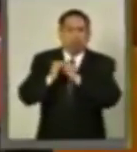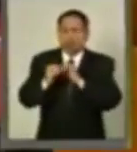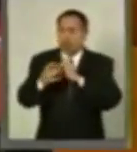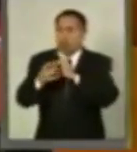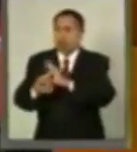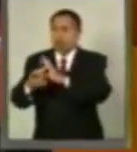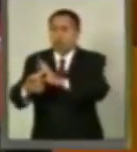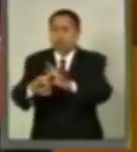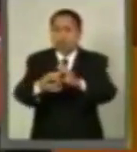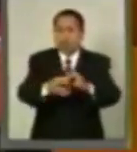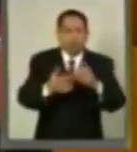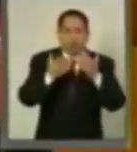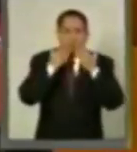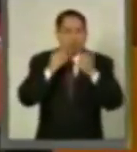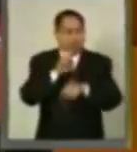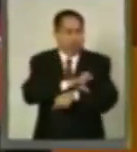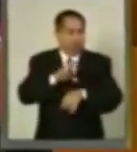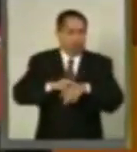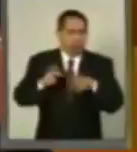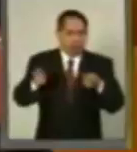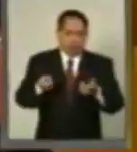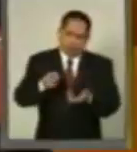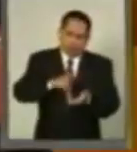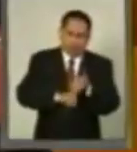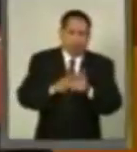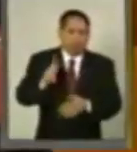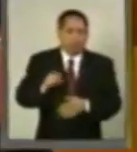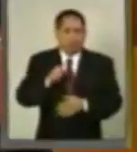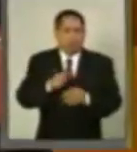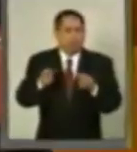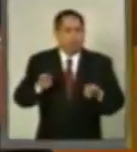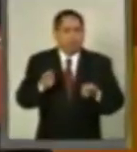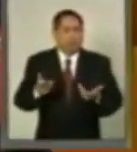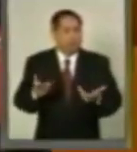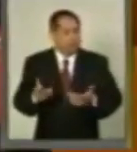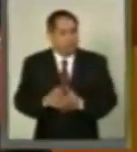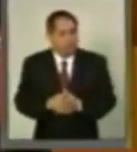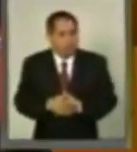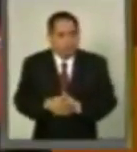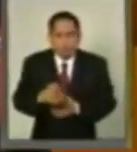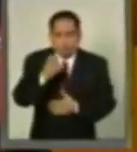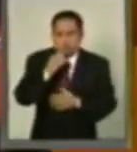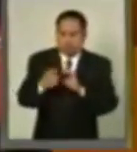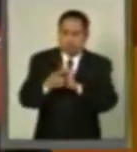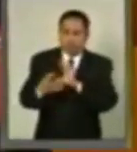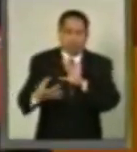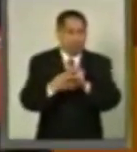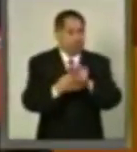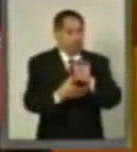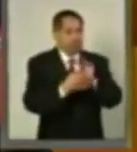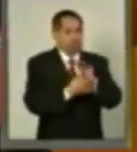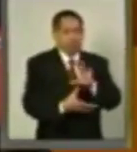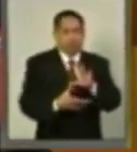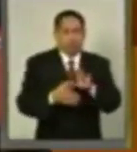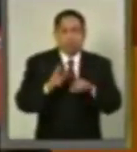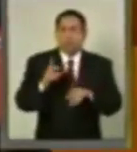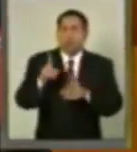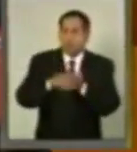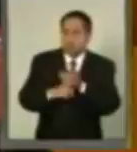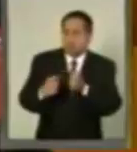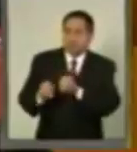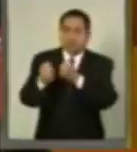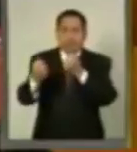dentro de las administraciones panistas. Y no solo descoordinación, sino incluso